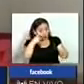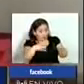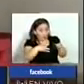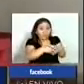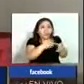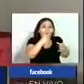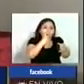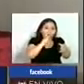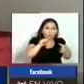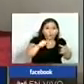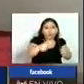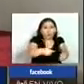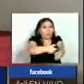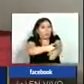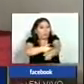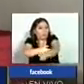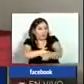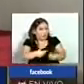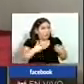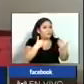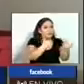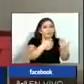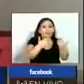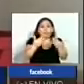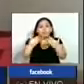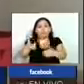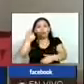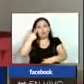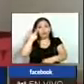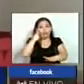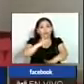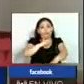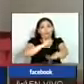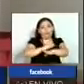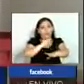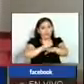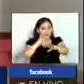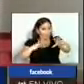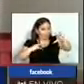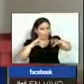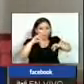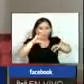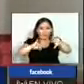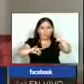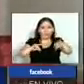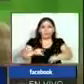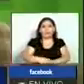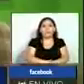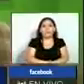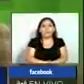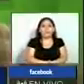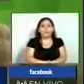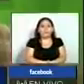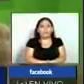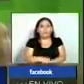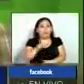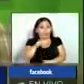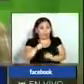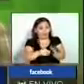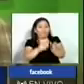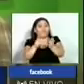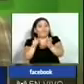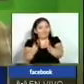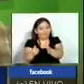De los hospitales Y dotarlos Del equipo adecuado Que prevenga El contagio Dicen los expertos Estamos en una fase De la epidemia